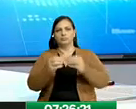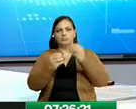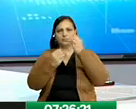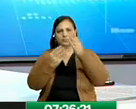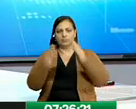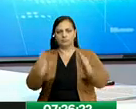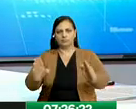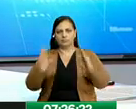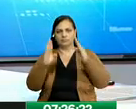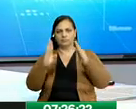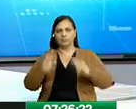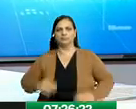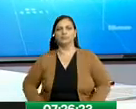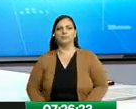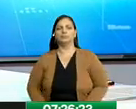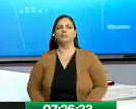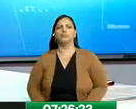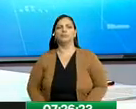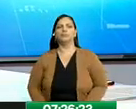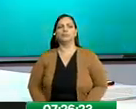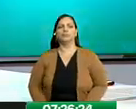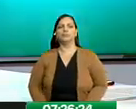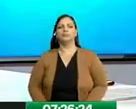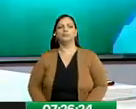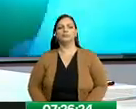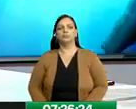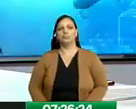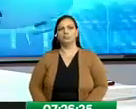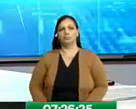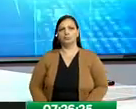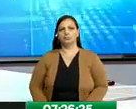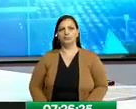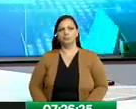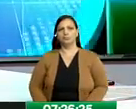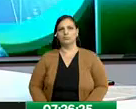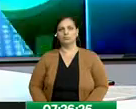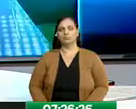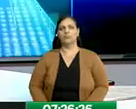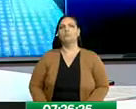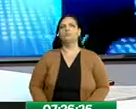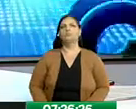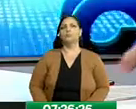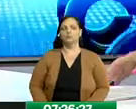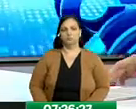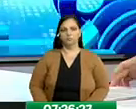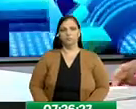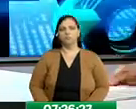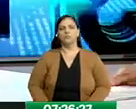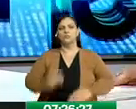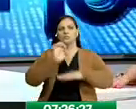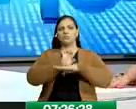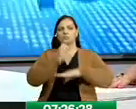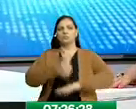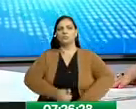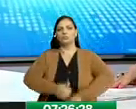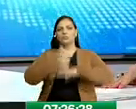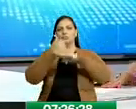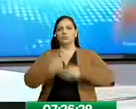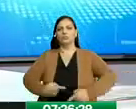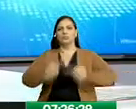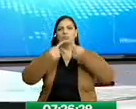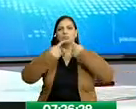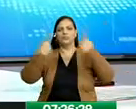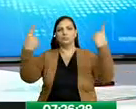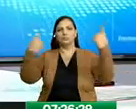Atención, ante la presencia del coronavirus en varios países del mundo, autoridades ecuatorianas dieron a conocer que se han tomado acciones